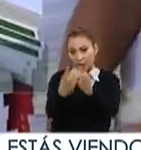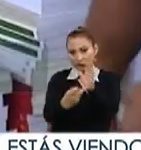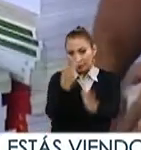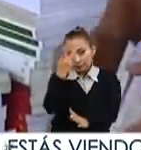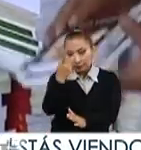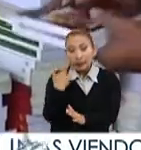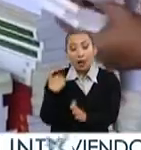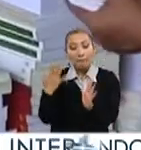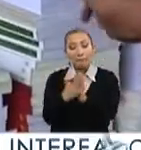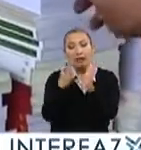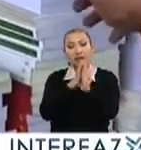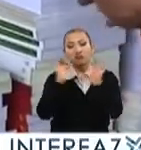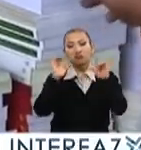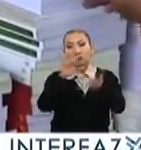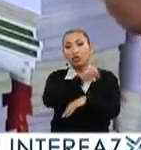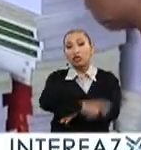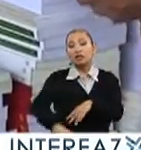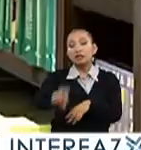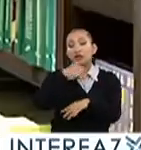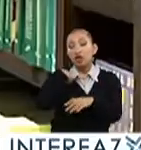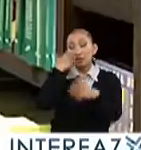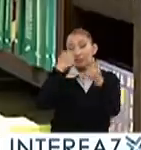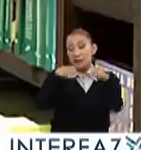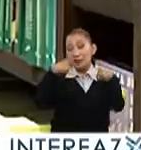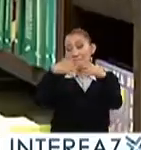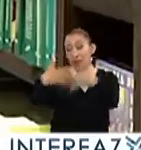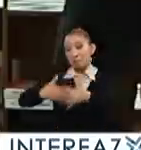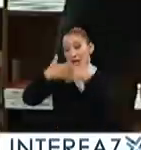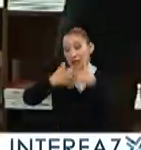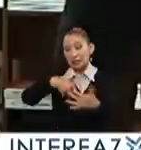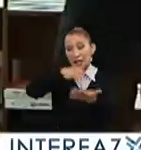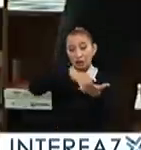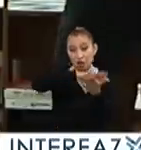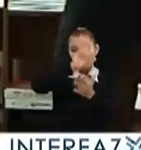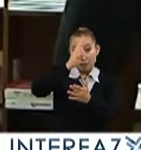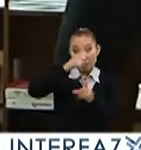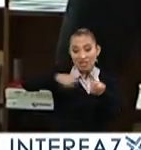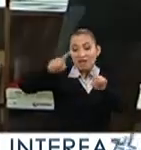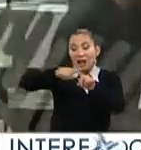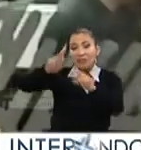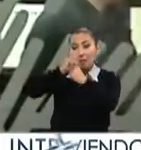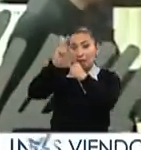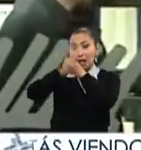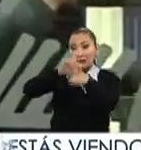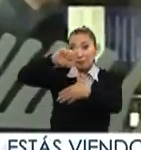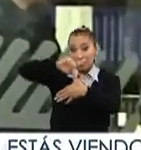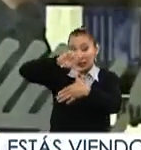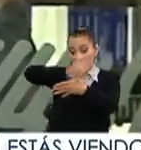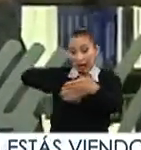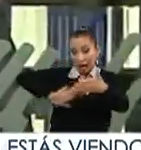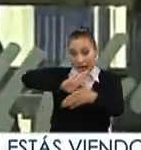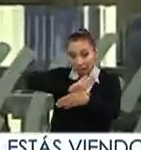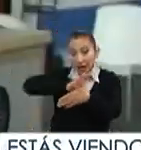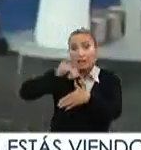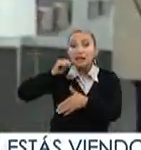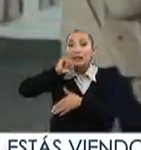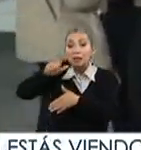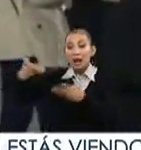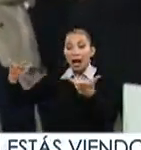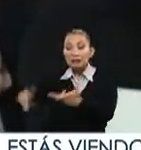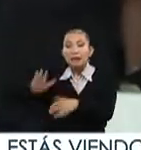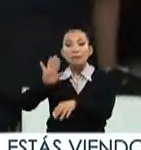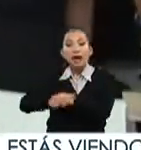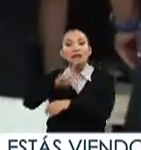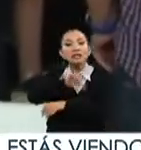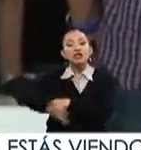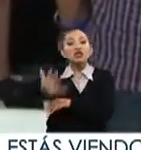edición. Con la participación de 200 sellos editoriales universitarios de diversos países de América Latina y la realización de